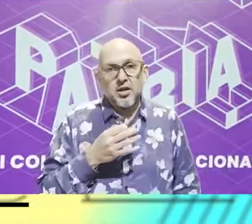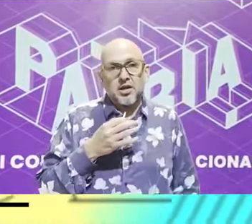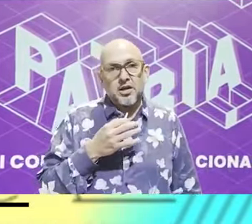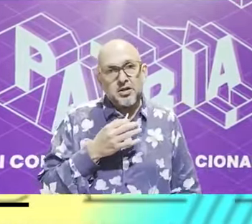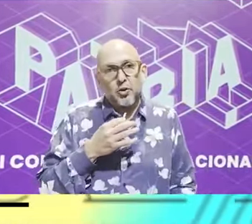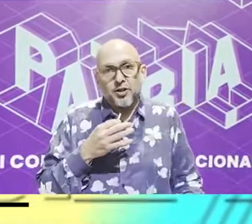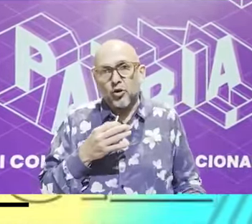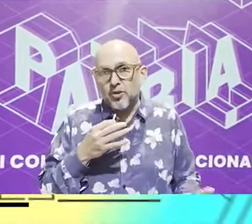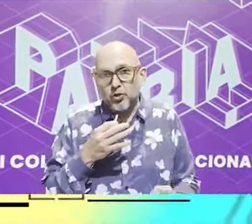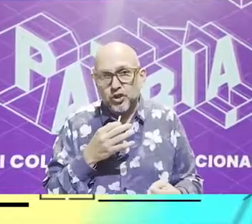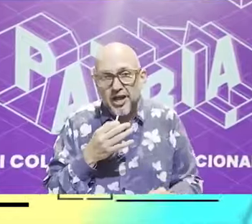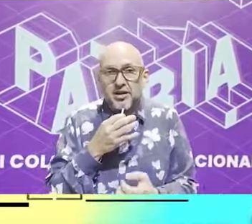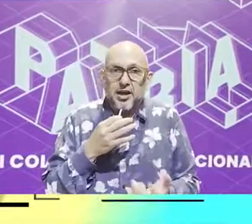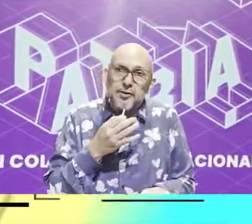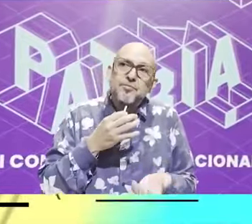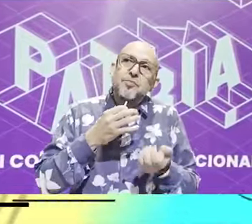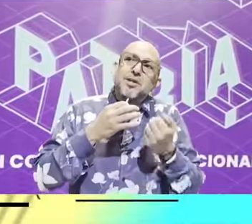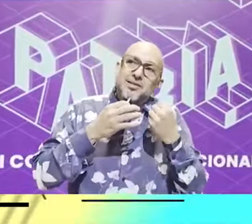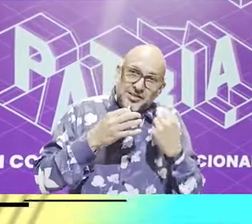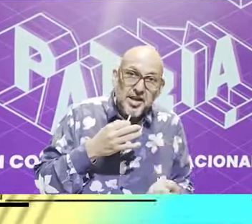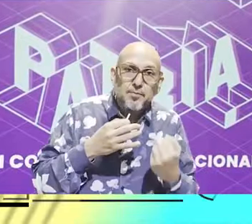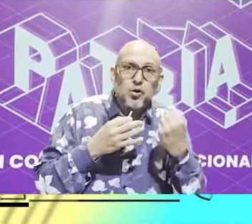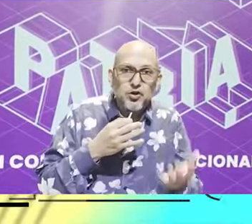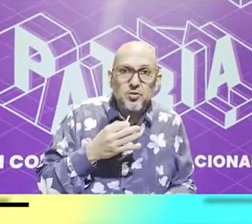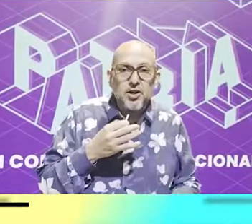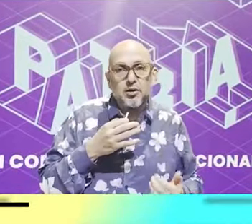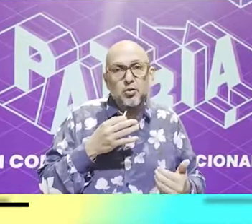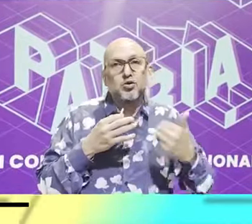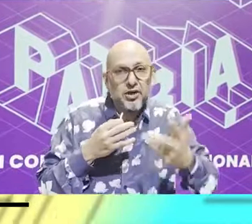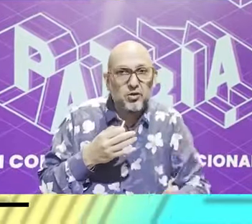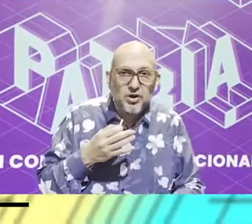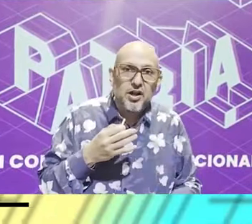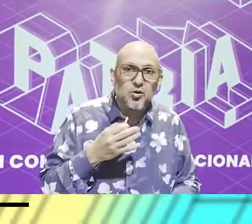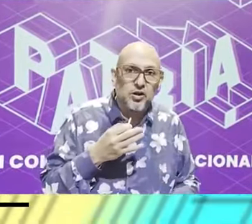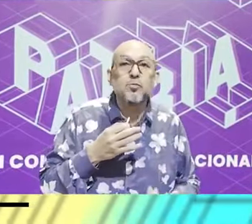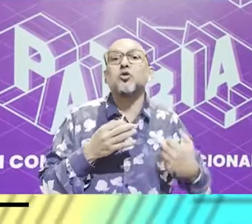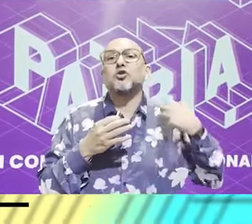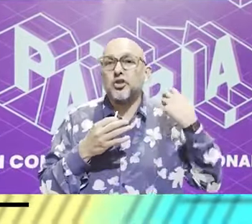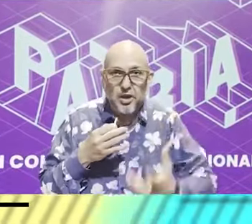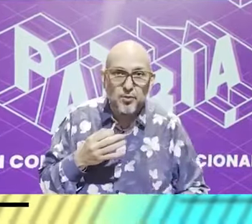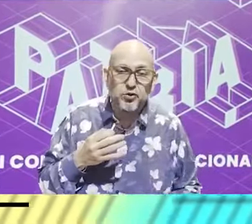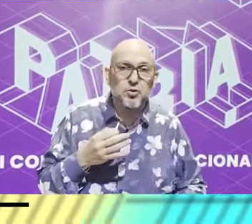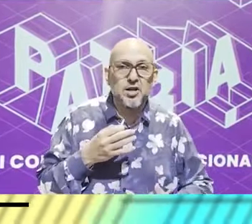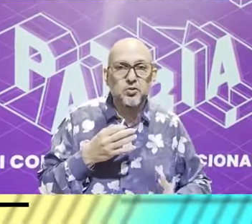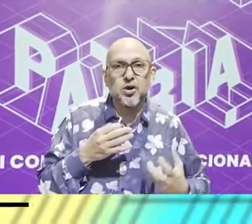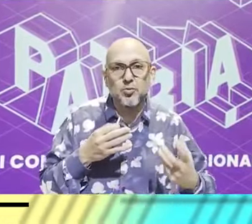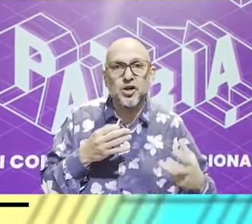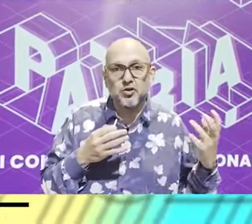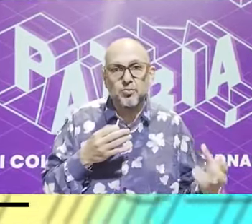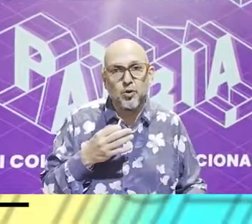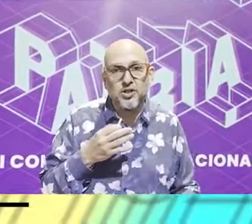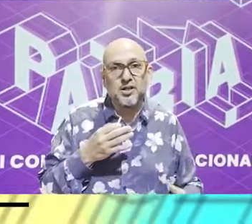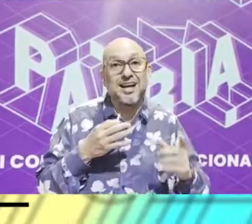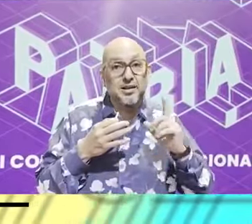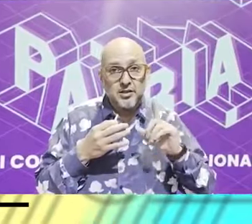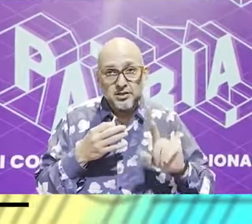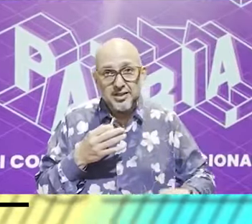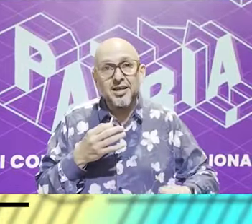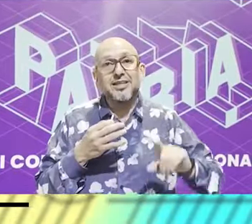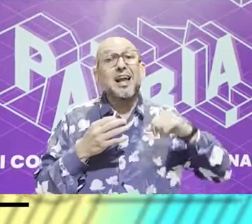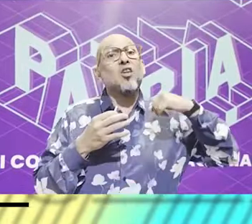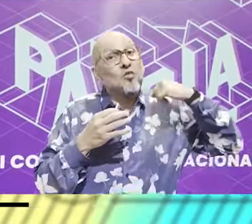metodología y sobre todo demostrar que sí es posible luchar contra el algoritmo, sí es posible hacer una comunicación